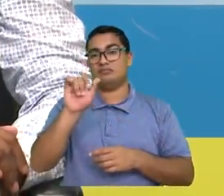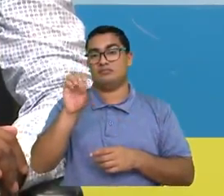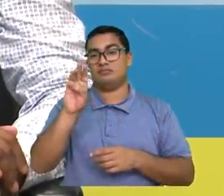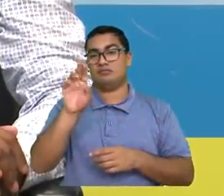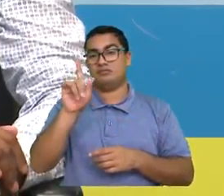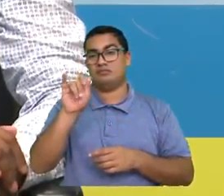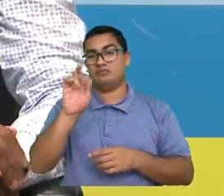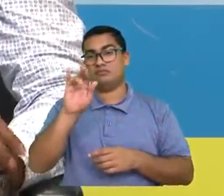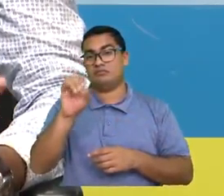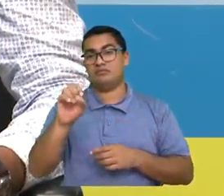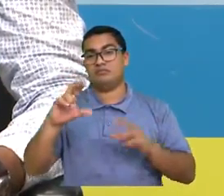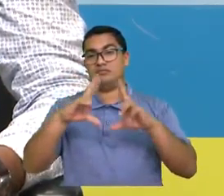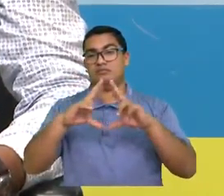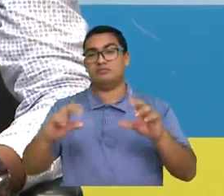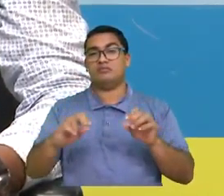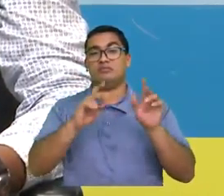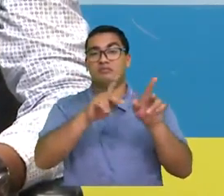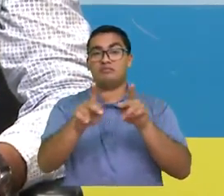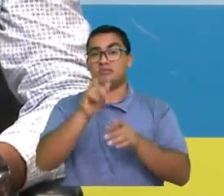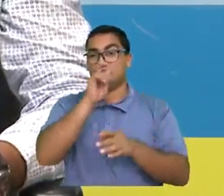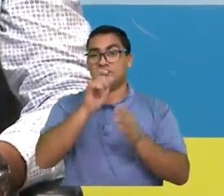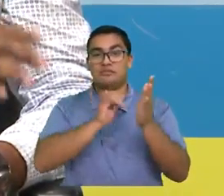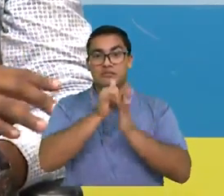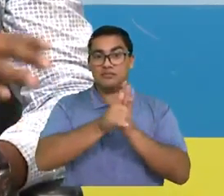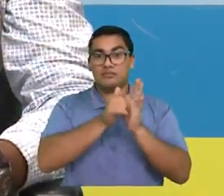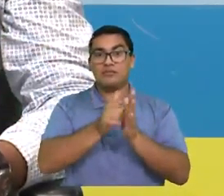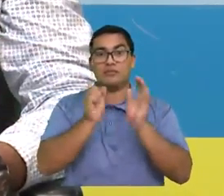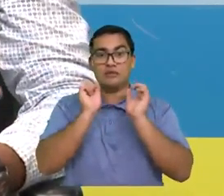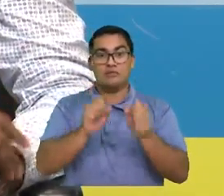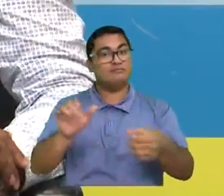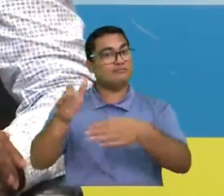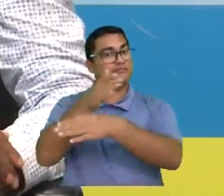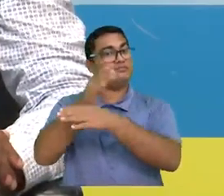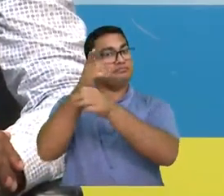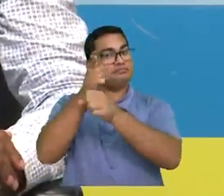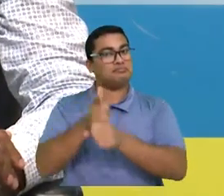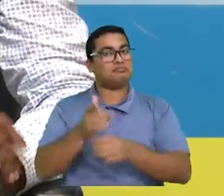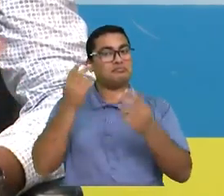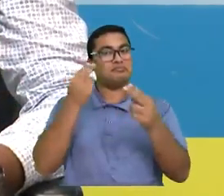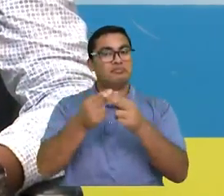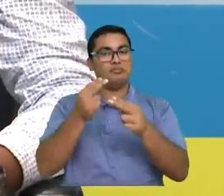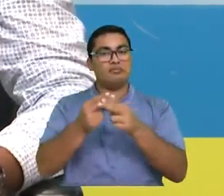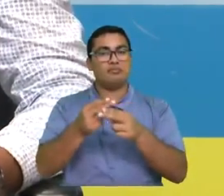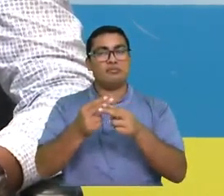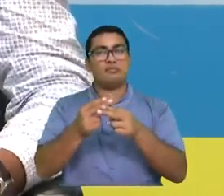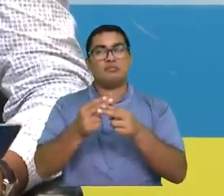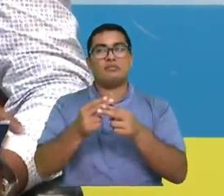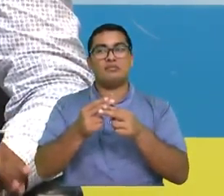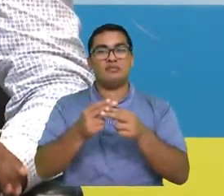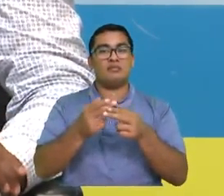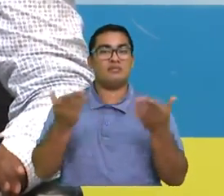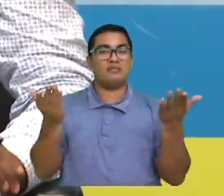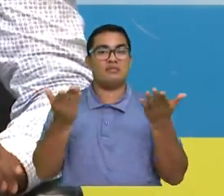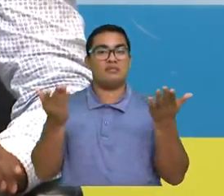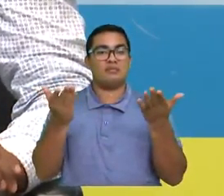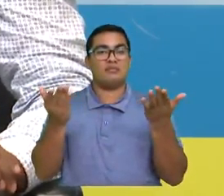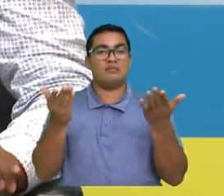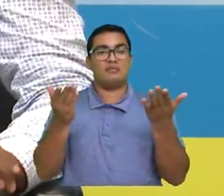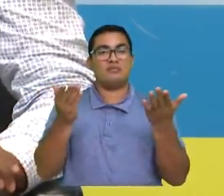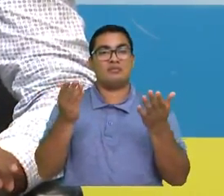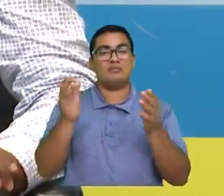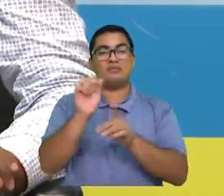quienes nos ven en YouTube. Usted puede ver en YouTube este y otros programas, simplemente búsquenos en el buscador de esta plataforma